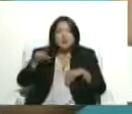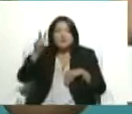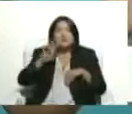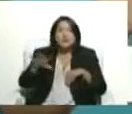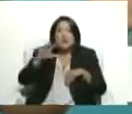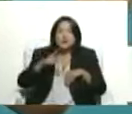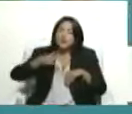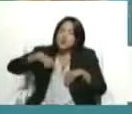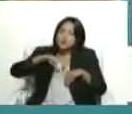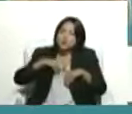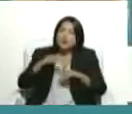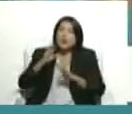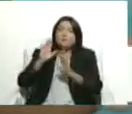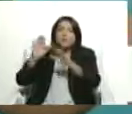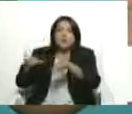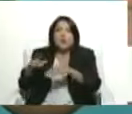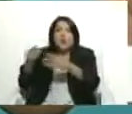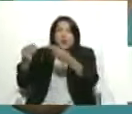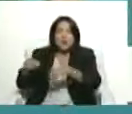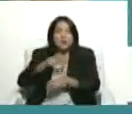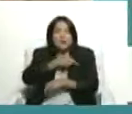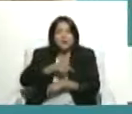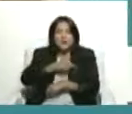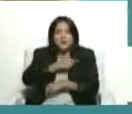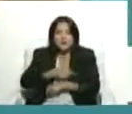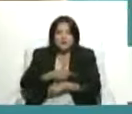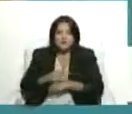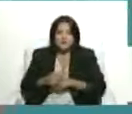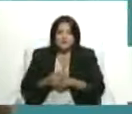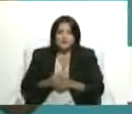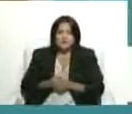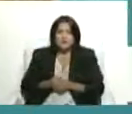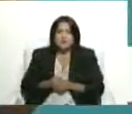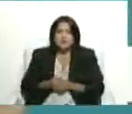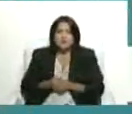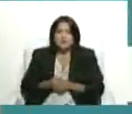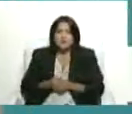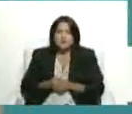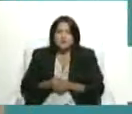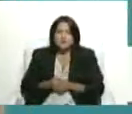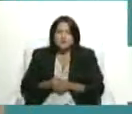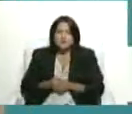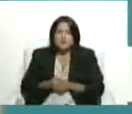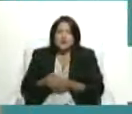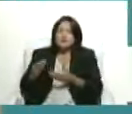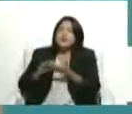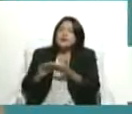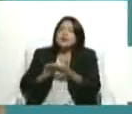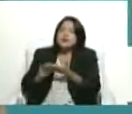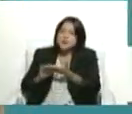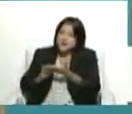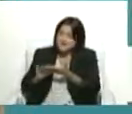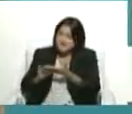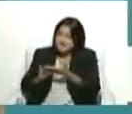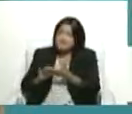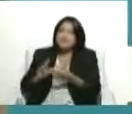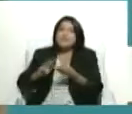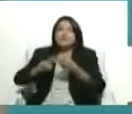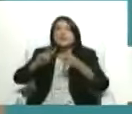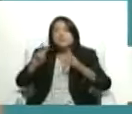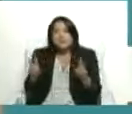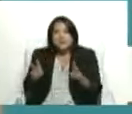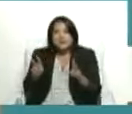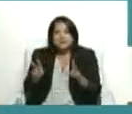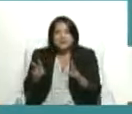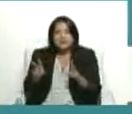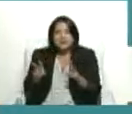seguir apostando al Acuerdo de Ginebra, apostando a la paz, apostando a que pueblos hermanos puedan resolver sus problemas de manera pacífica y